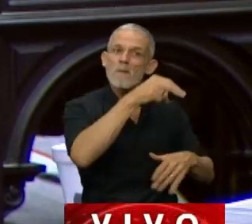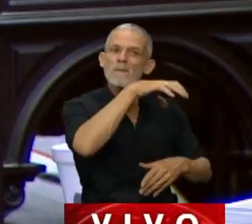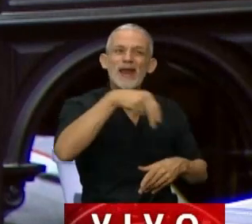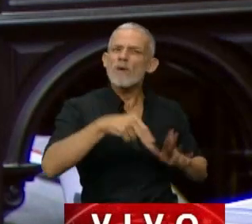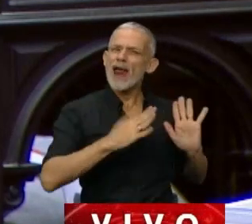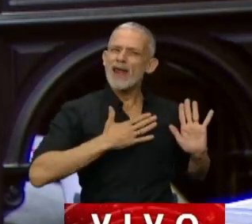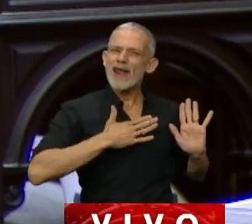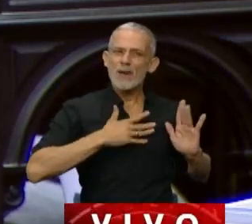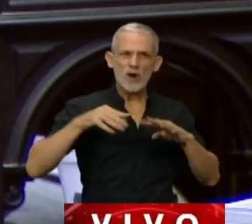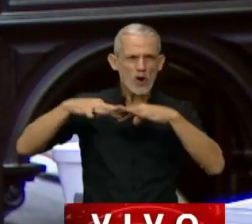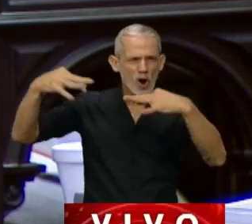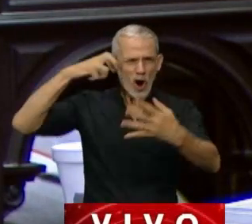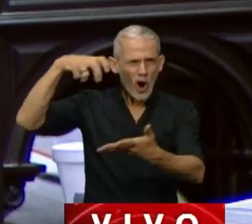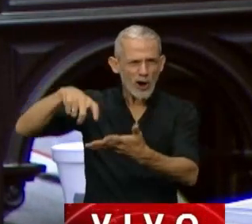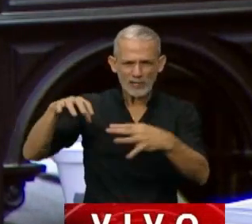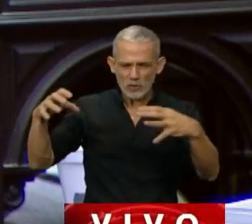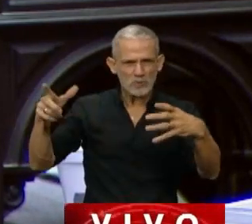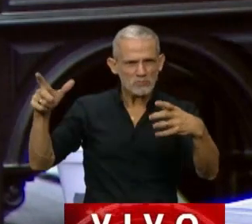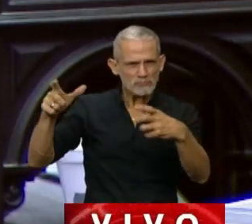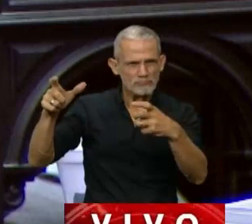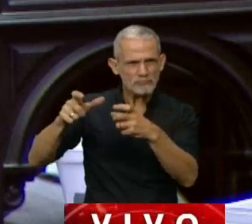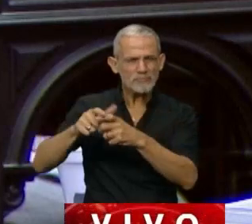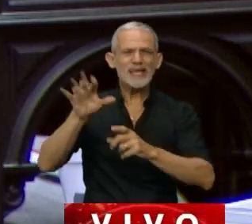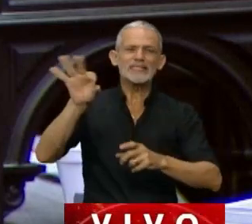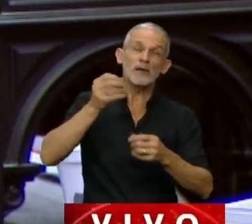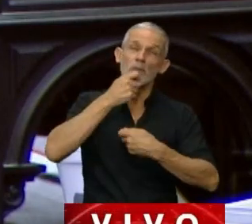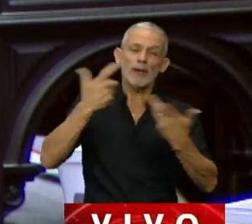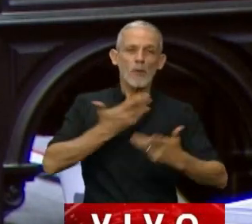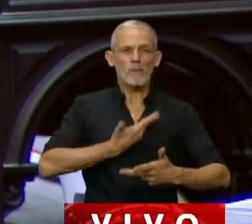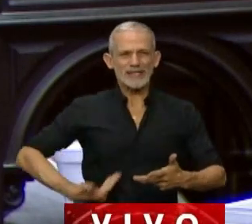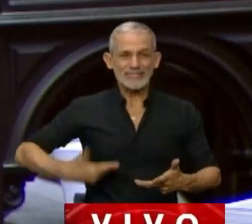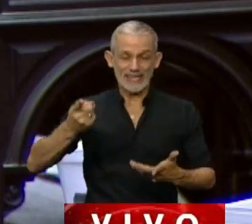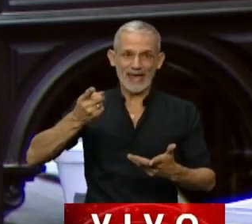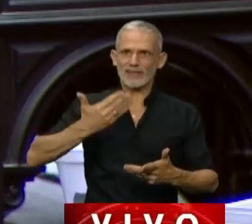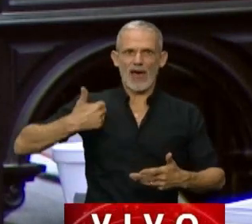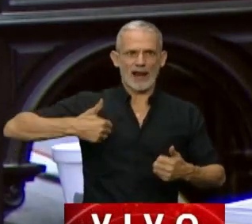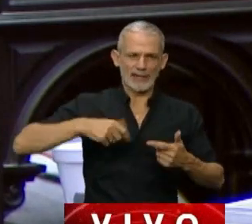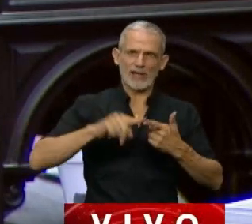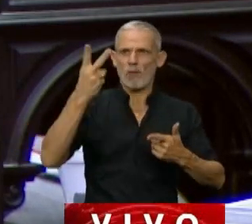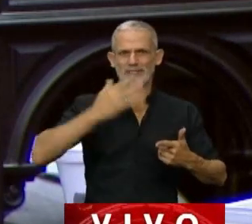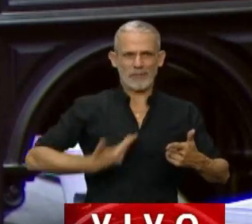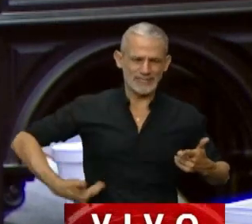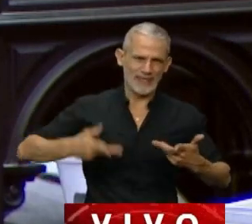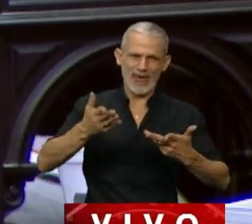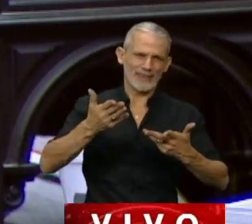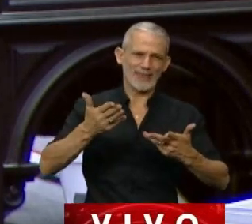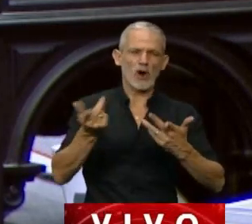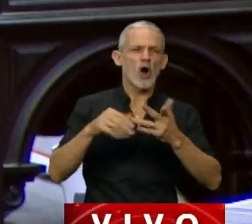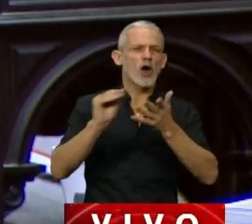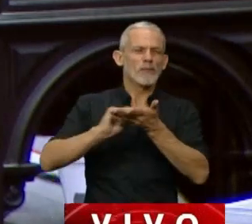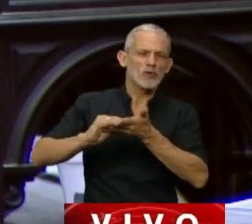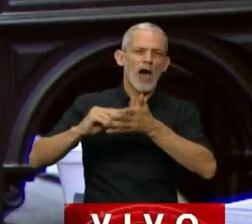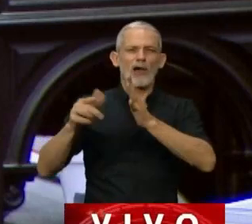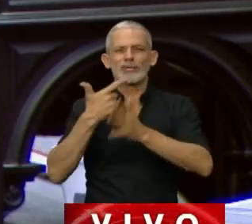sí vemos cómo cada vez que se elige presidente de la República, vicepresidente con